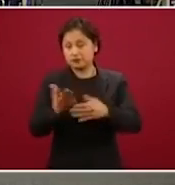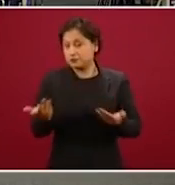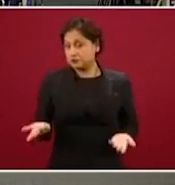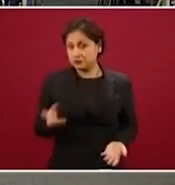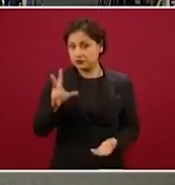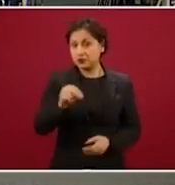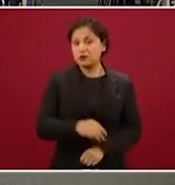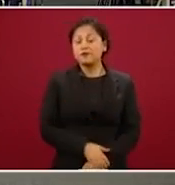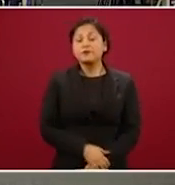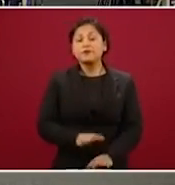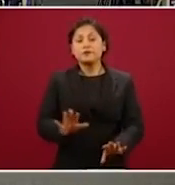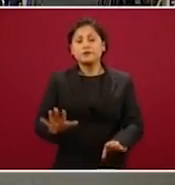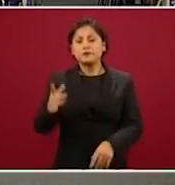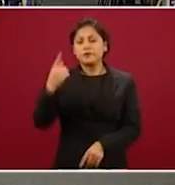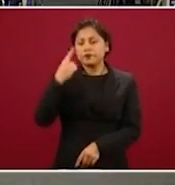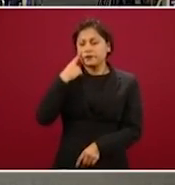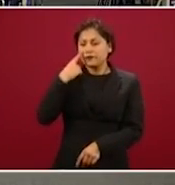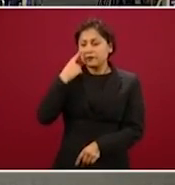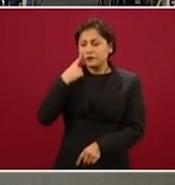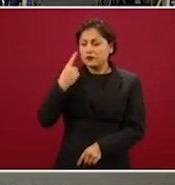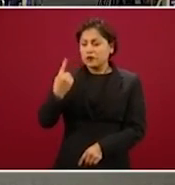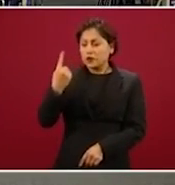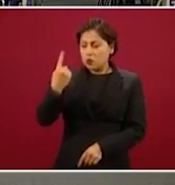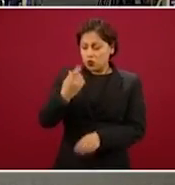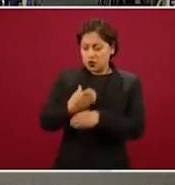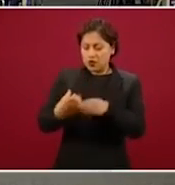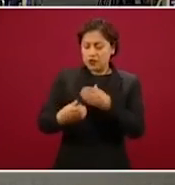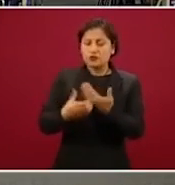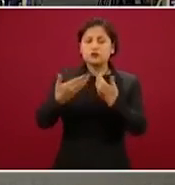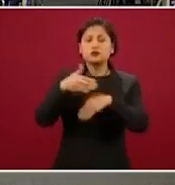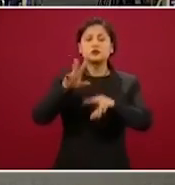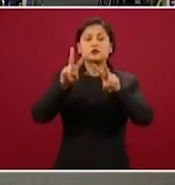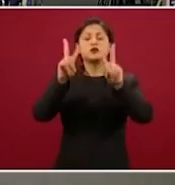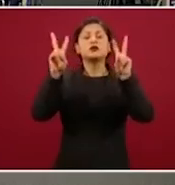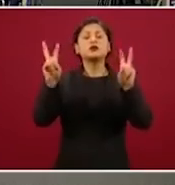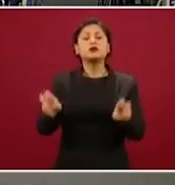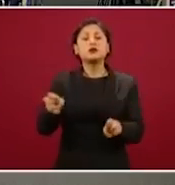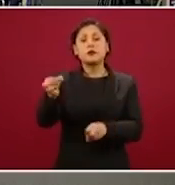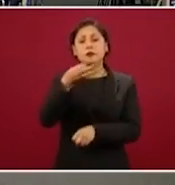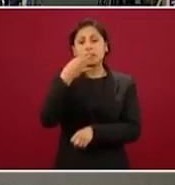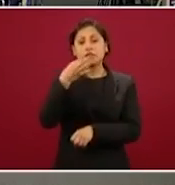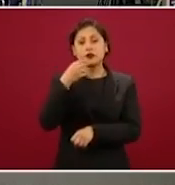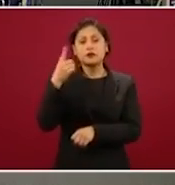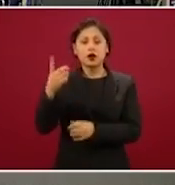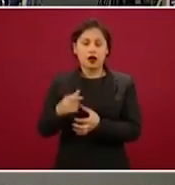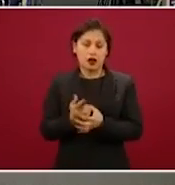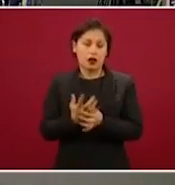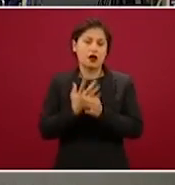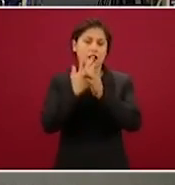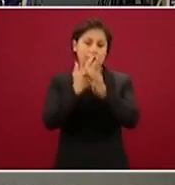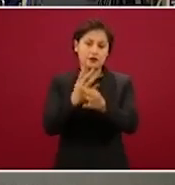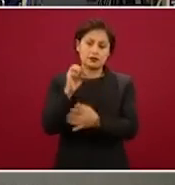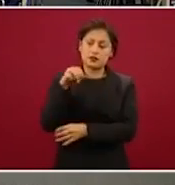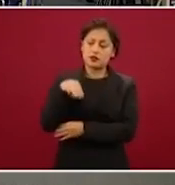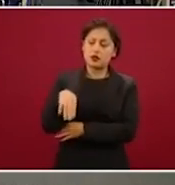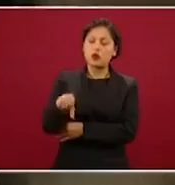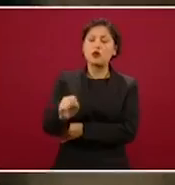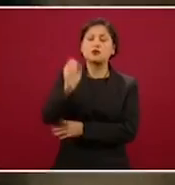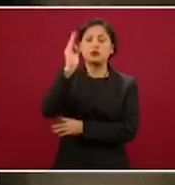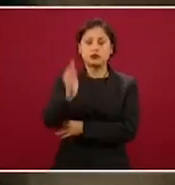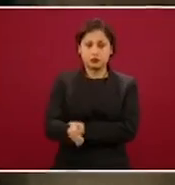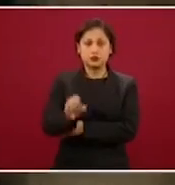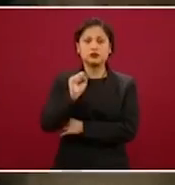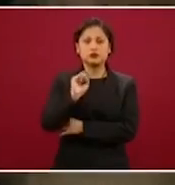Preocupado a raíz de esto de los medicamentos, que dicen que si bien están avaladas por la Organización Mundial de la Salud, falta el